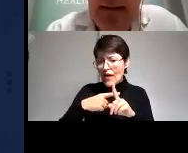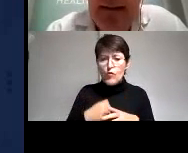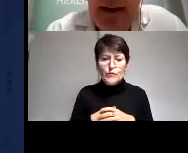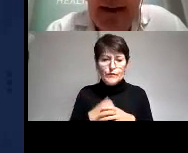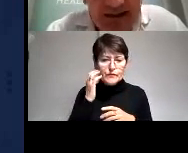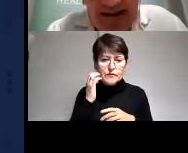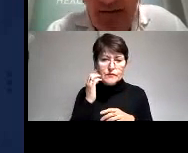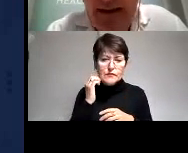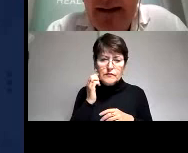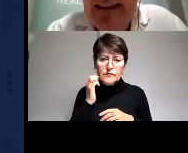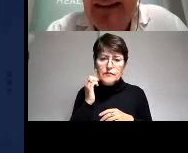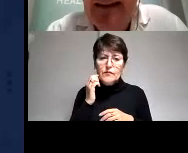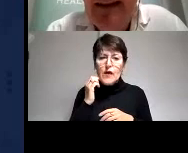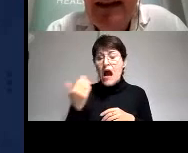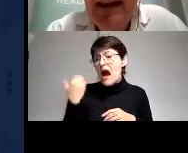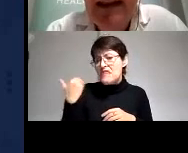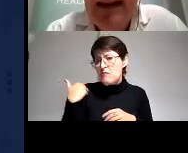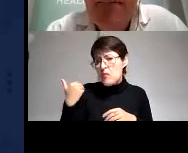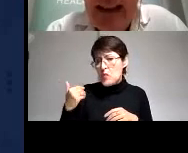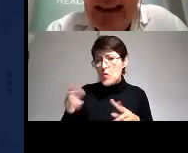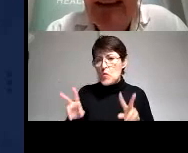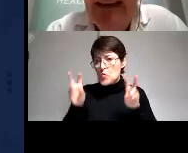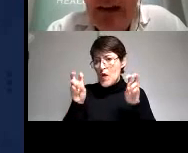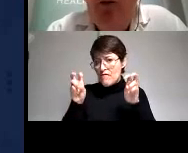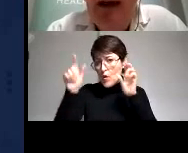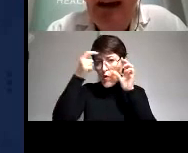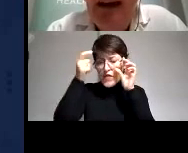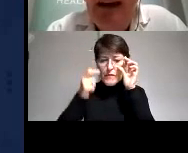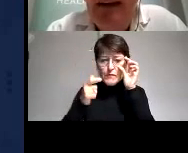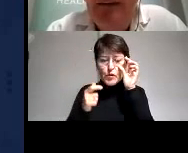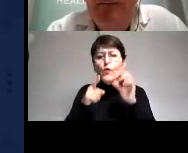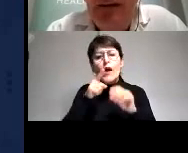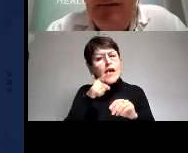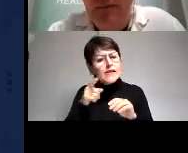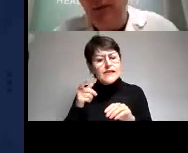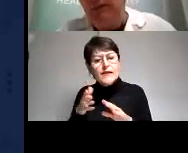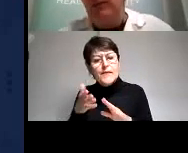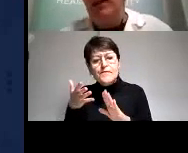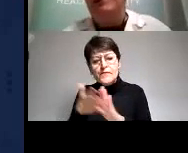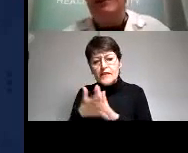de manera relativamente reciente y que parece englobar,